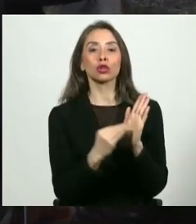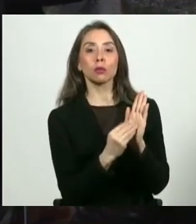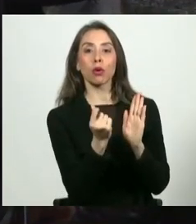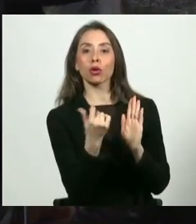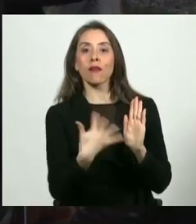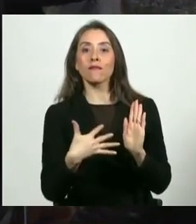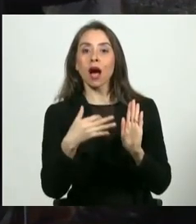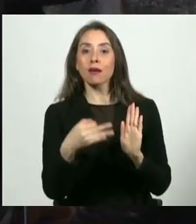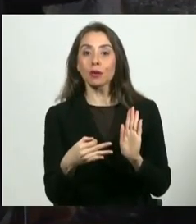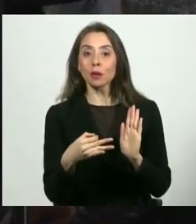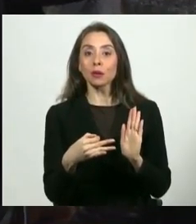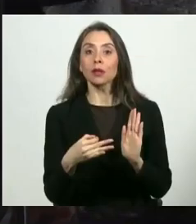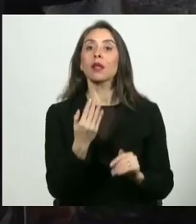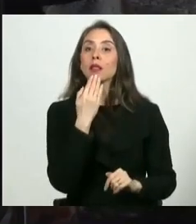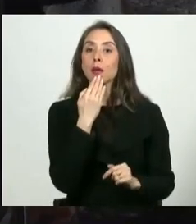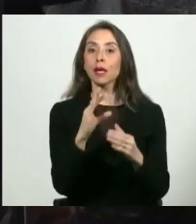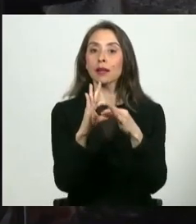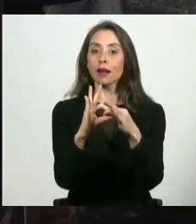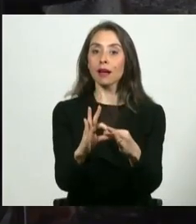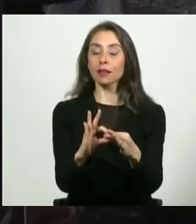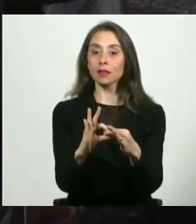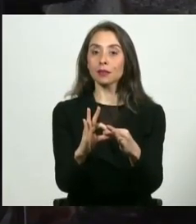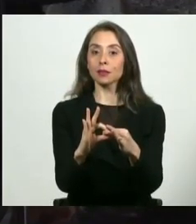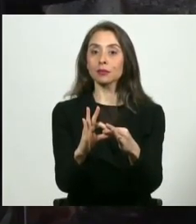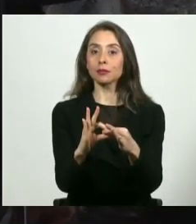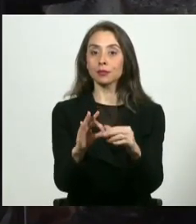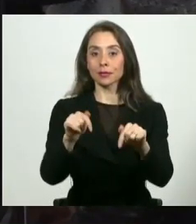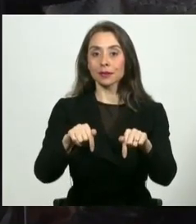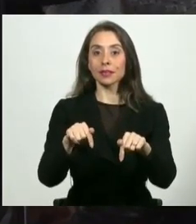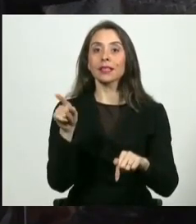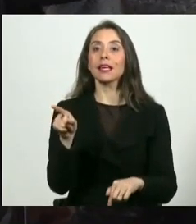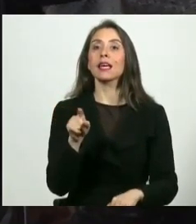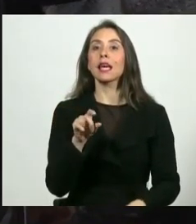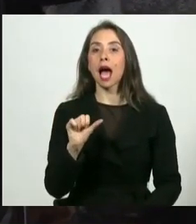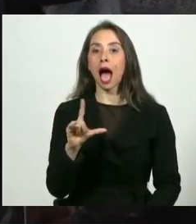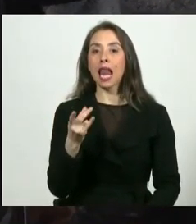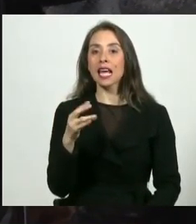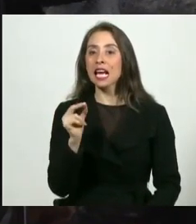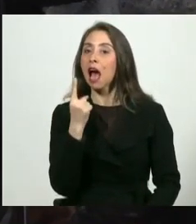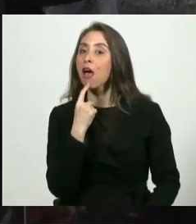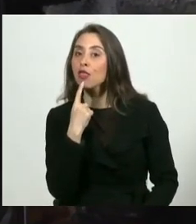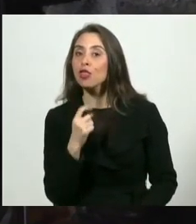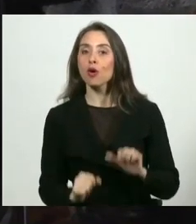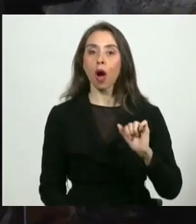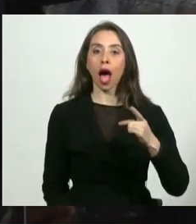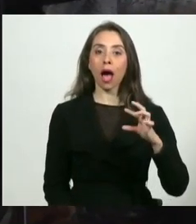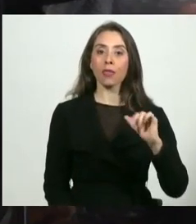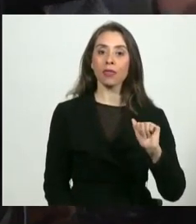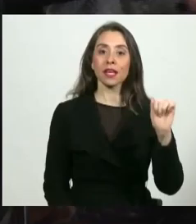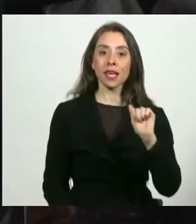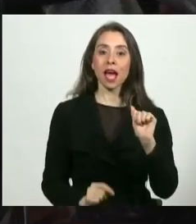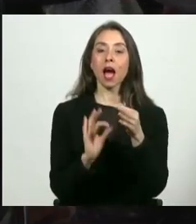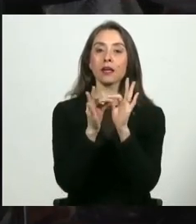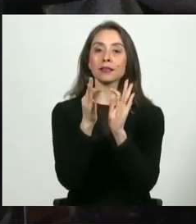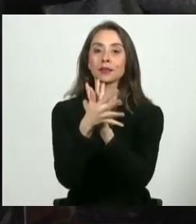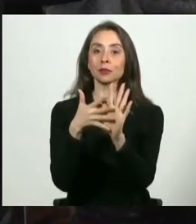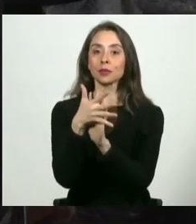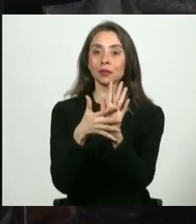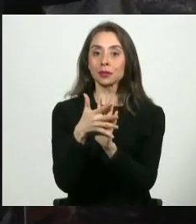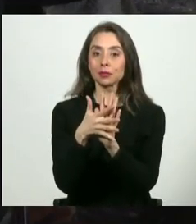tal. Por eso es que también agradezco la instancia de Alejandro y Andrea, que están en interpretación de lengua de